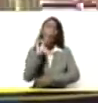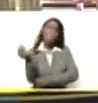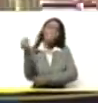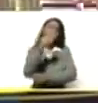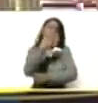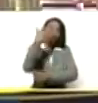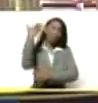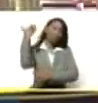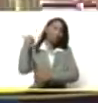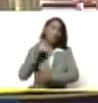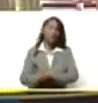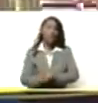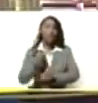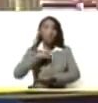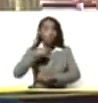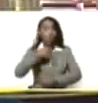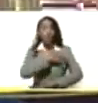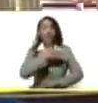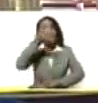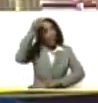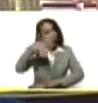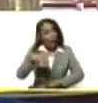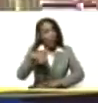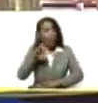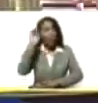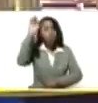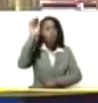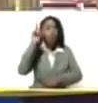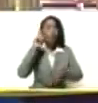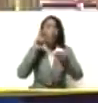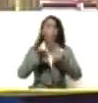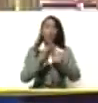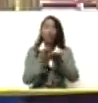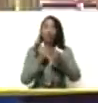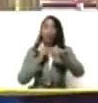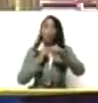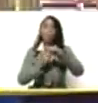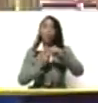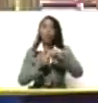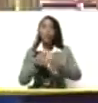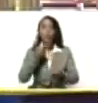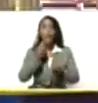nosotros creemos en un mundo de paz de cooperación